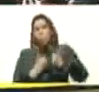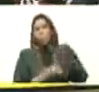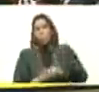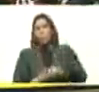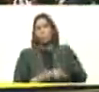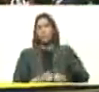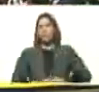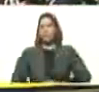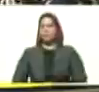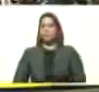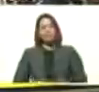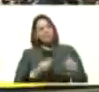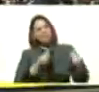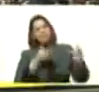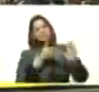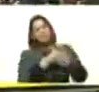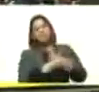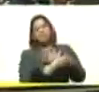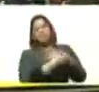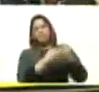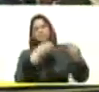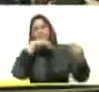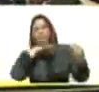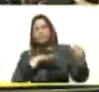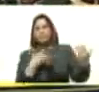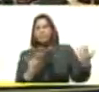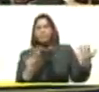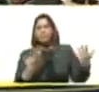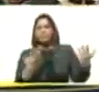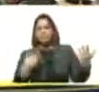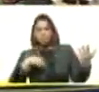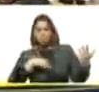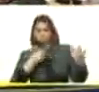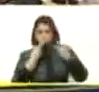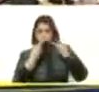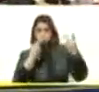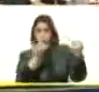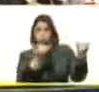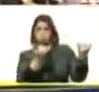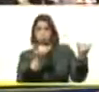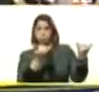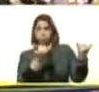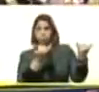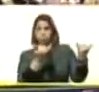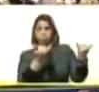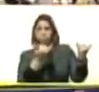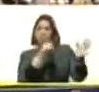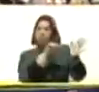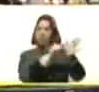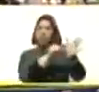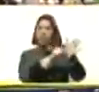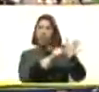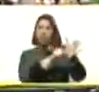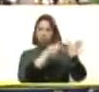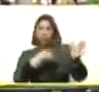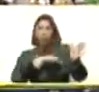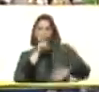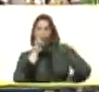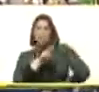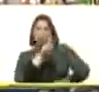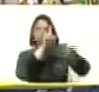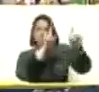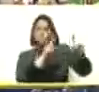Diosdado. ¿Cómo fue ese hecho histórico que hemos revelado y de donde han salido pruebas?